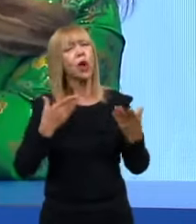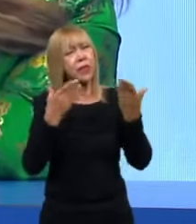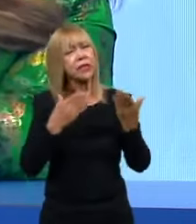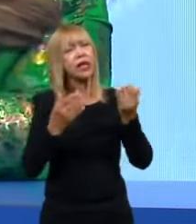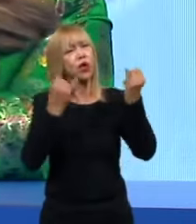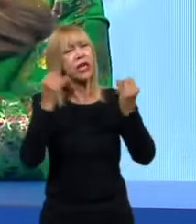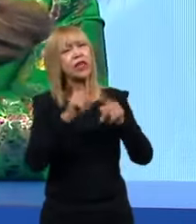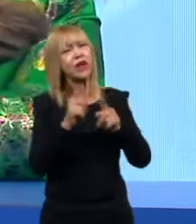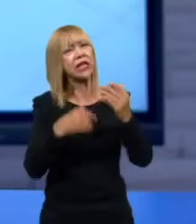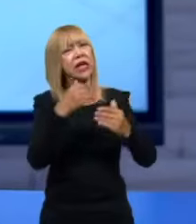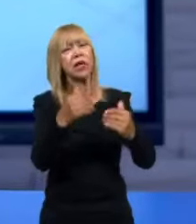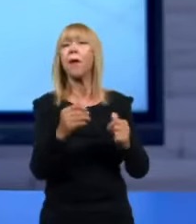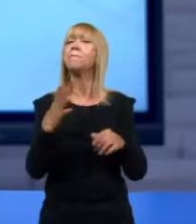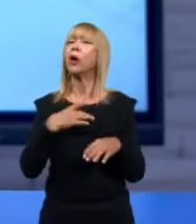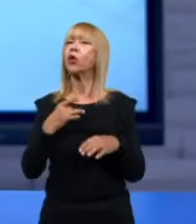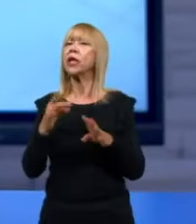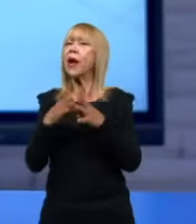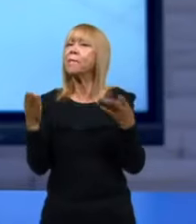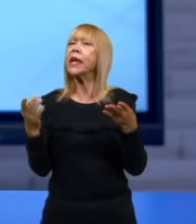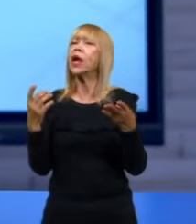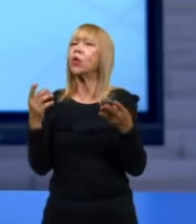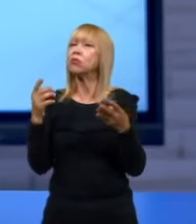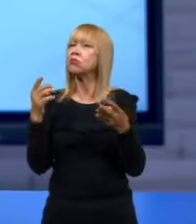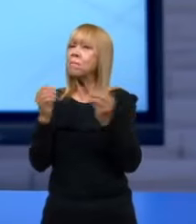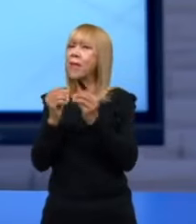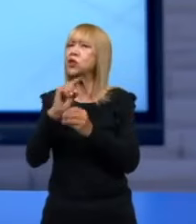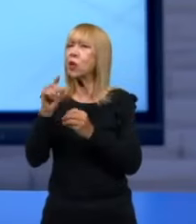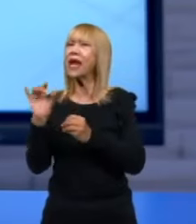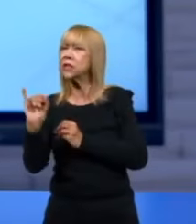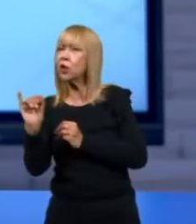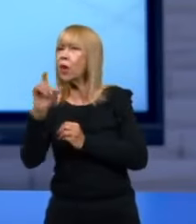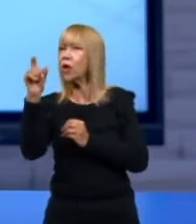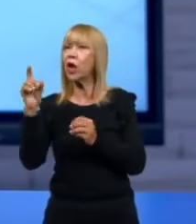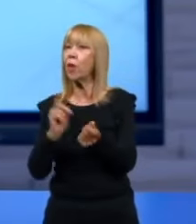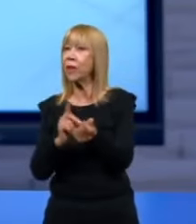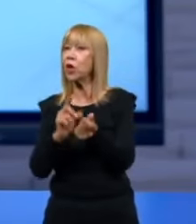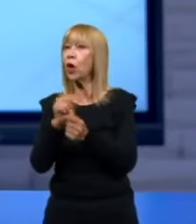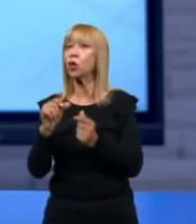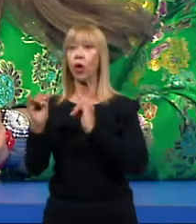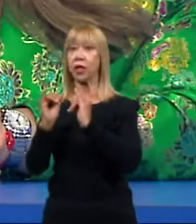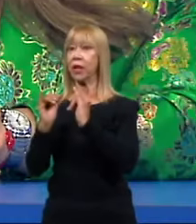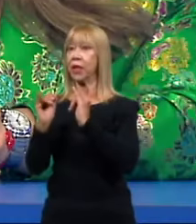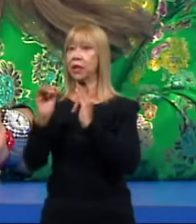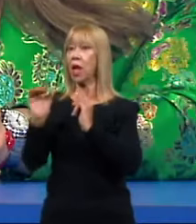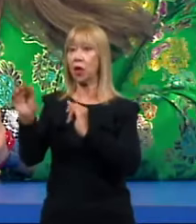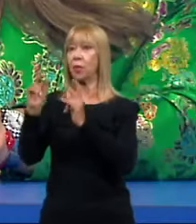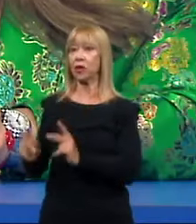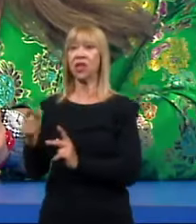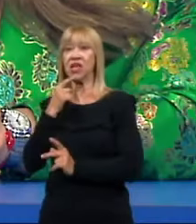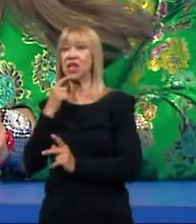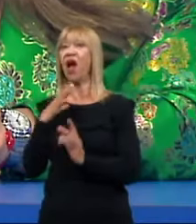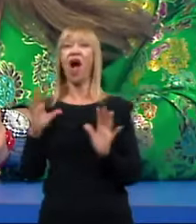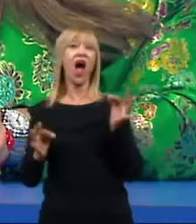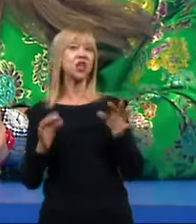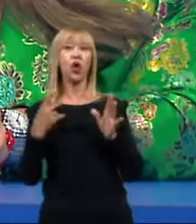de cómo hacerlo. Me gustaría ampliar un punto sobre esto de las aseguradoras, porque los médicos, cuando uno los entrevista en su plano personal, dice, si